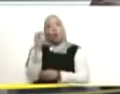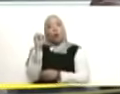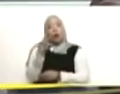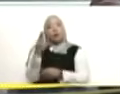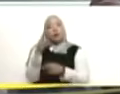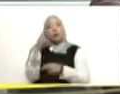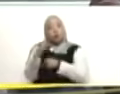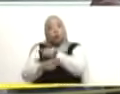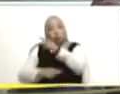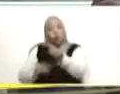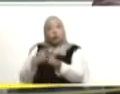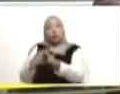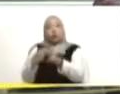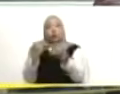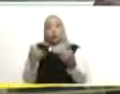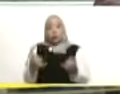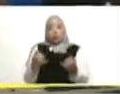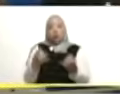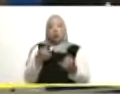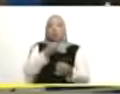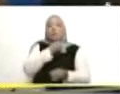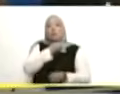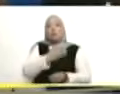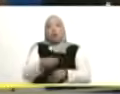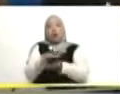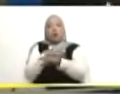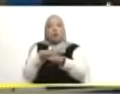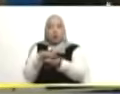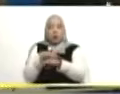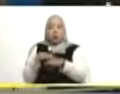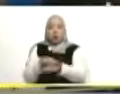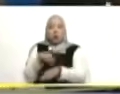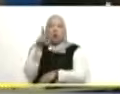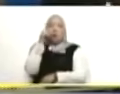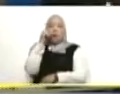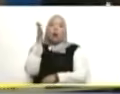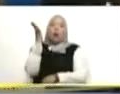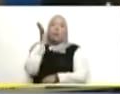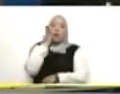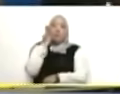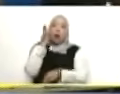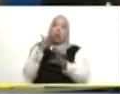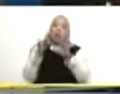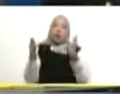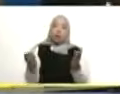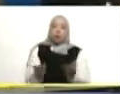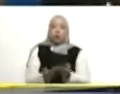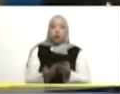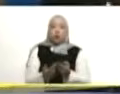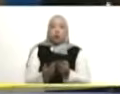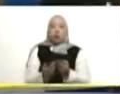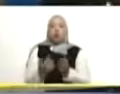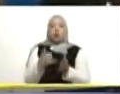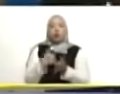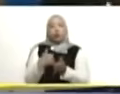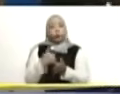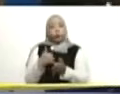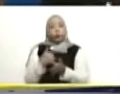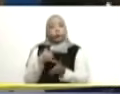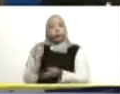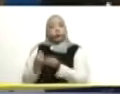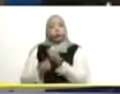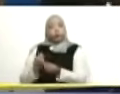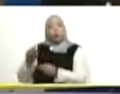semana y dijo que pedía perdón a los padres y madres del mundo por el daño que ellos habían hecho